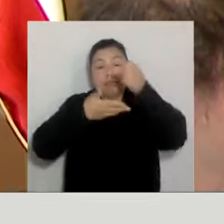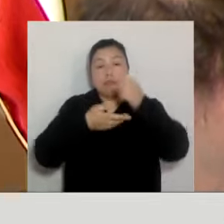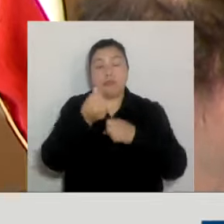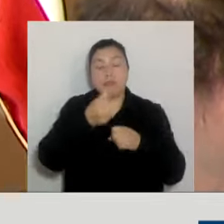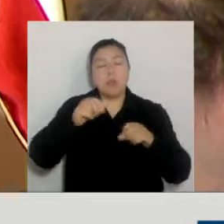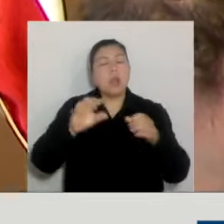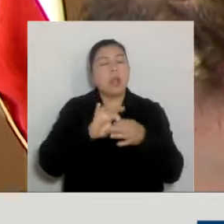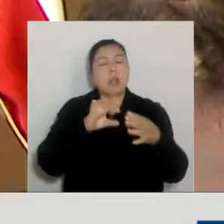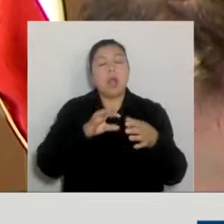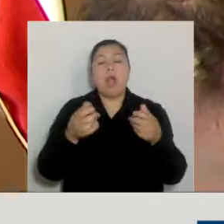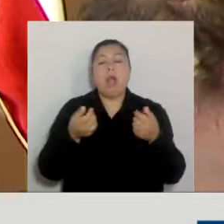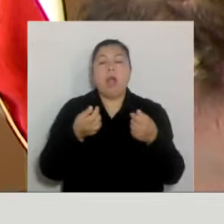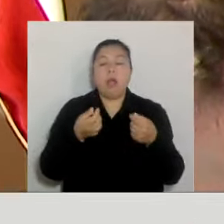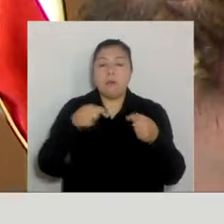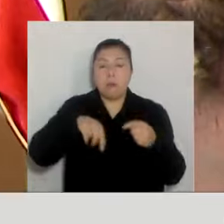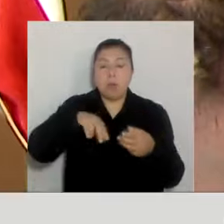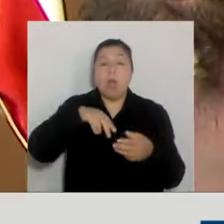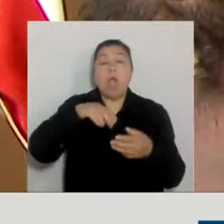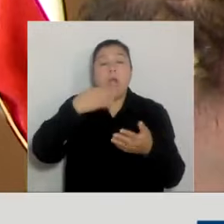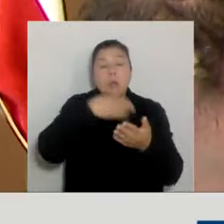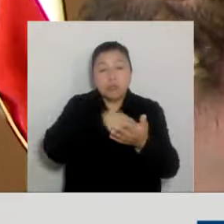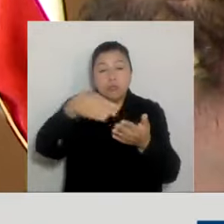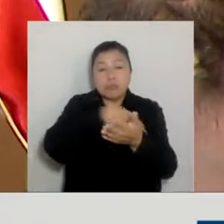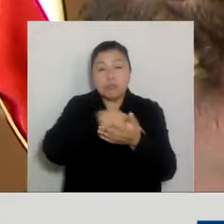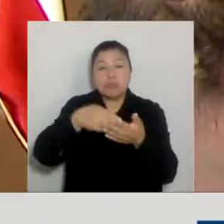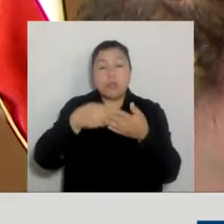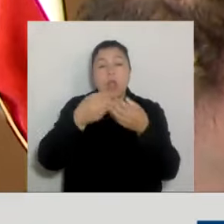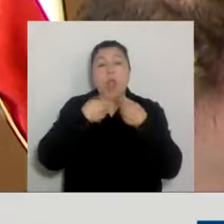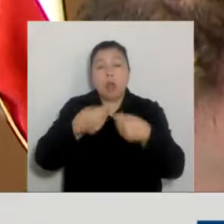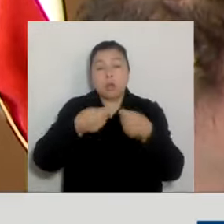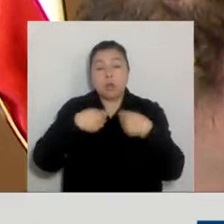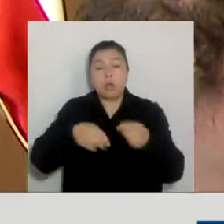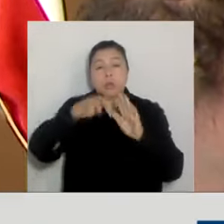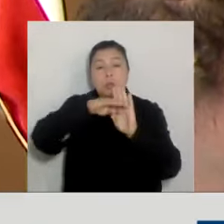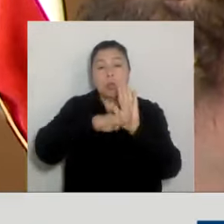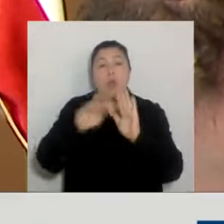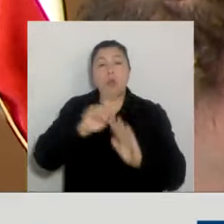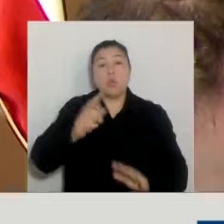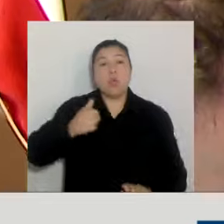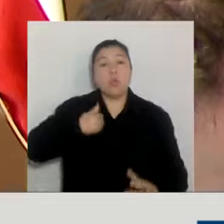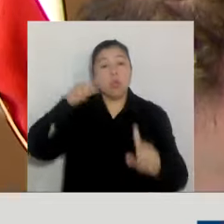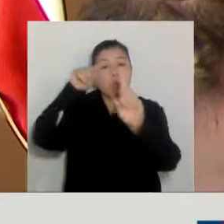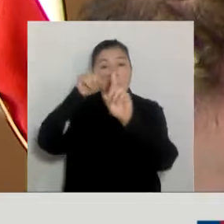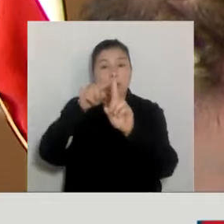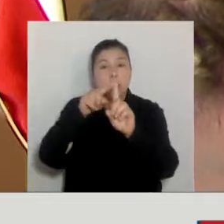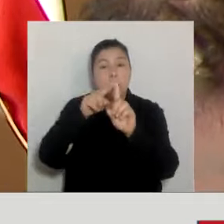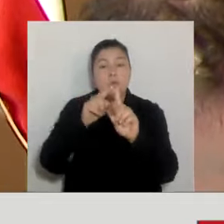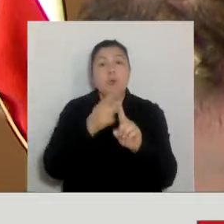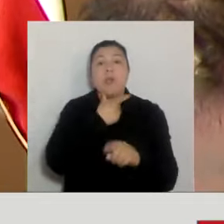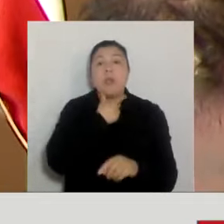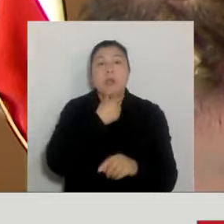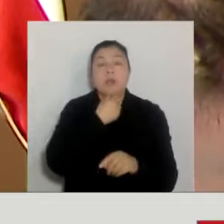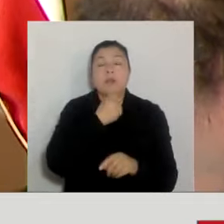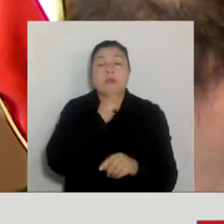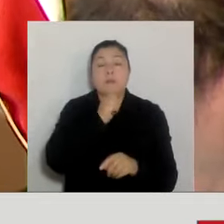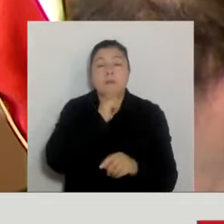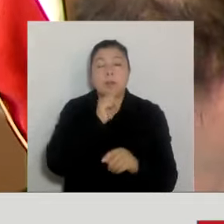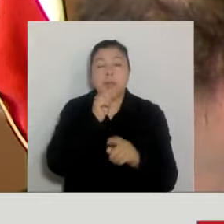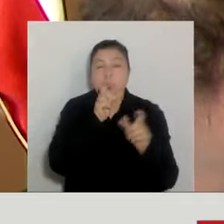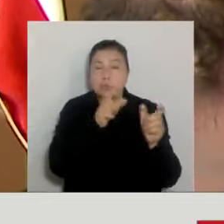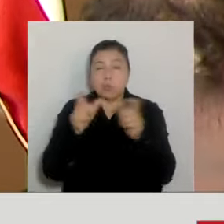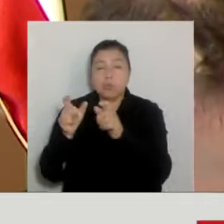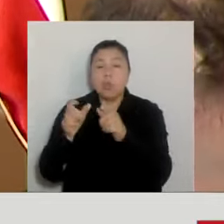y hemos visto como millones de dólares se desperdician en programas que no cumplen con sus objetivos que carecen de indicadores de seguimiento o cuyos